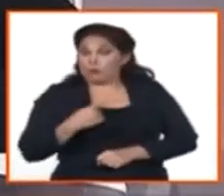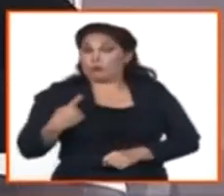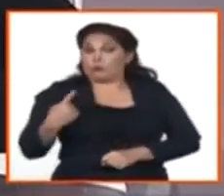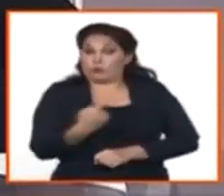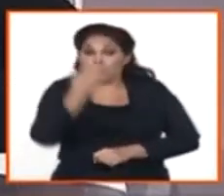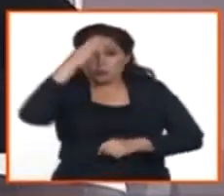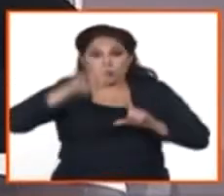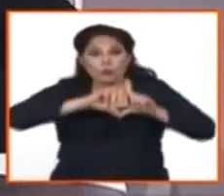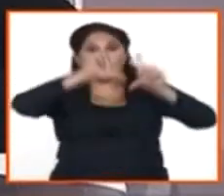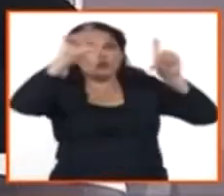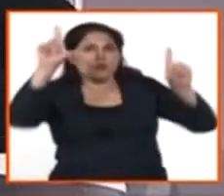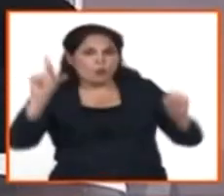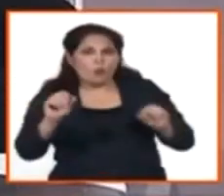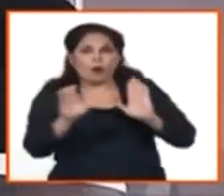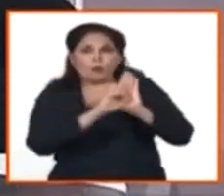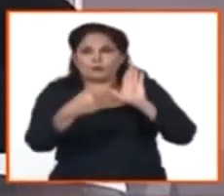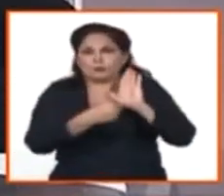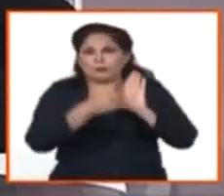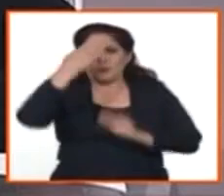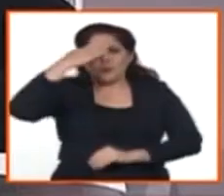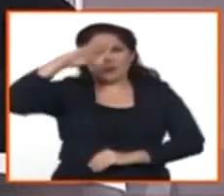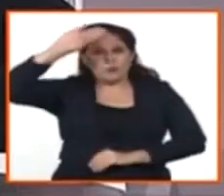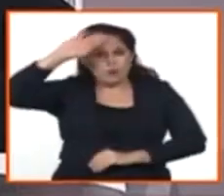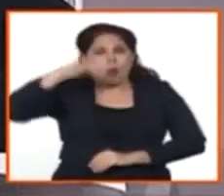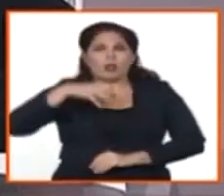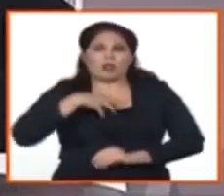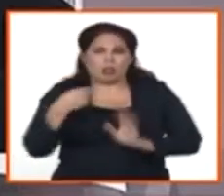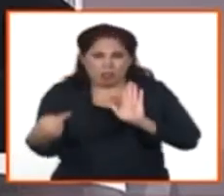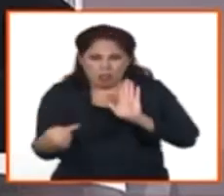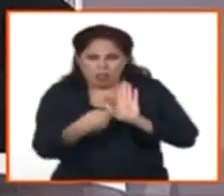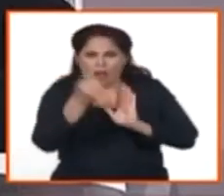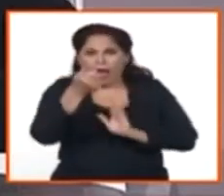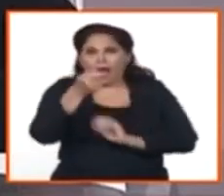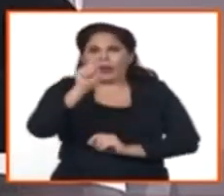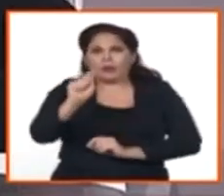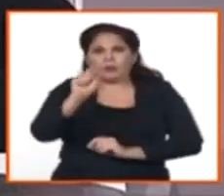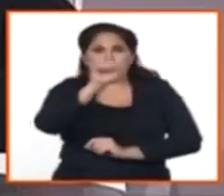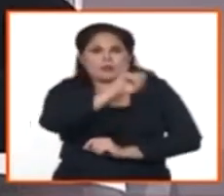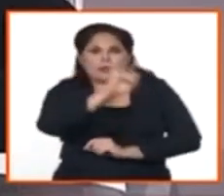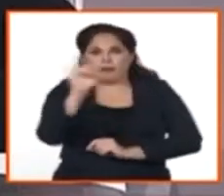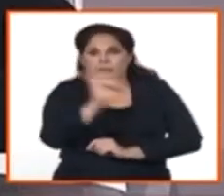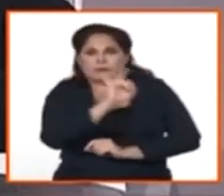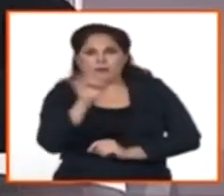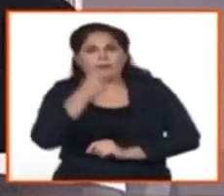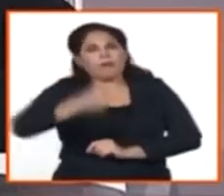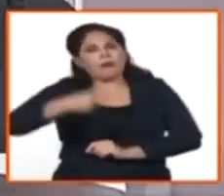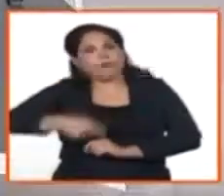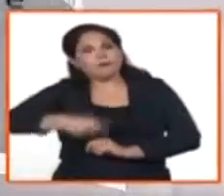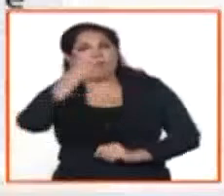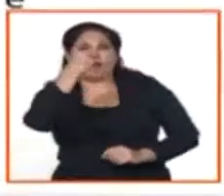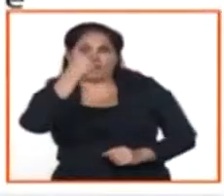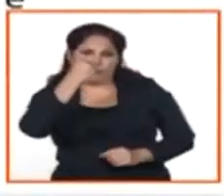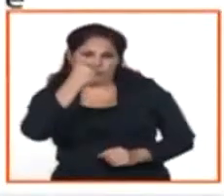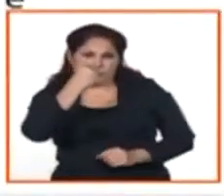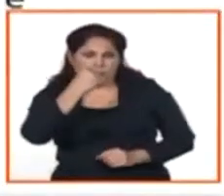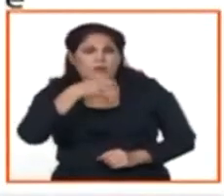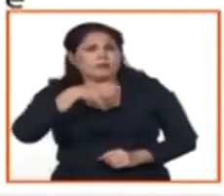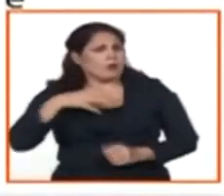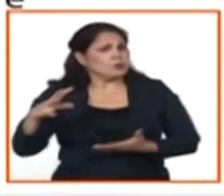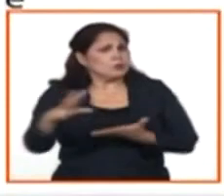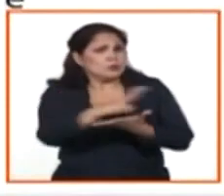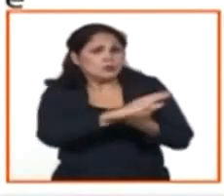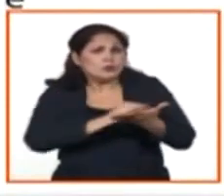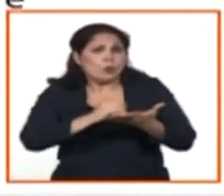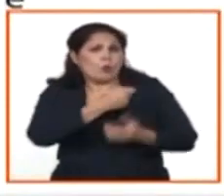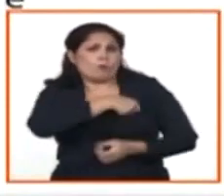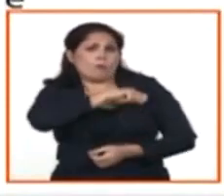la vigente Constitución de la República establece en el artículo 77 el derecho a la alimentación que poseen todos los ciudadanos